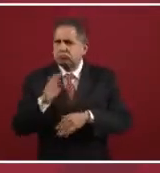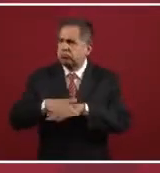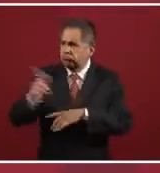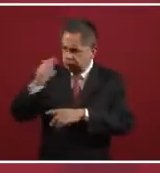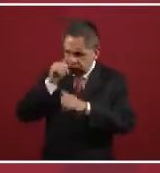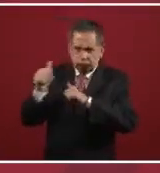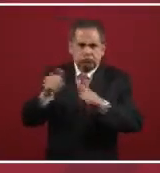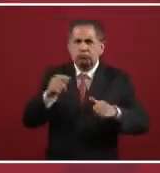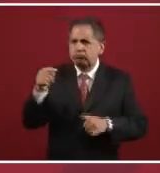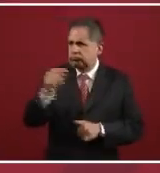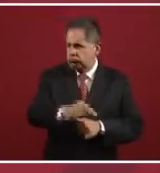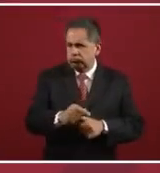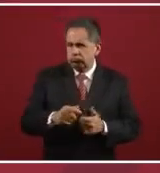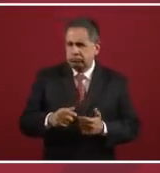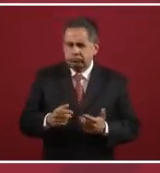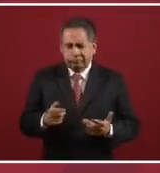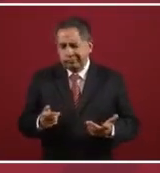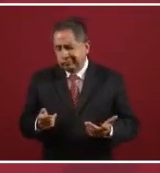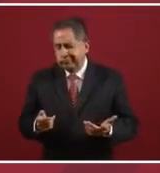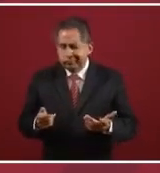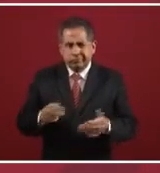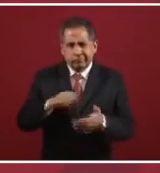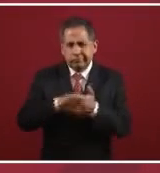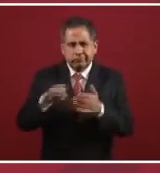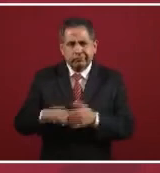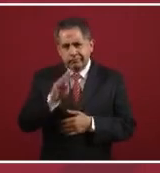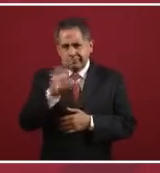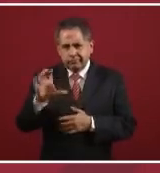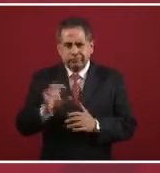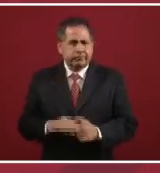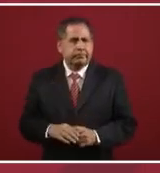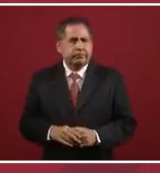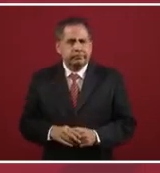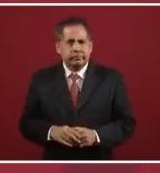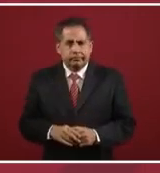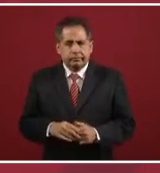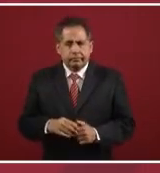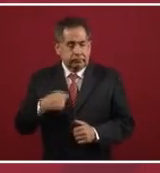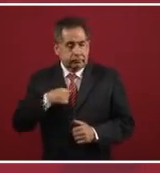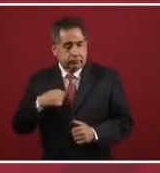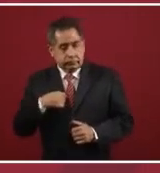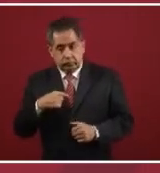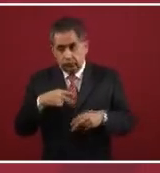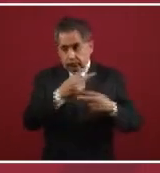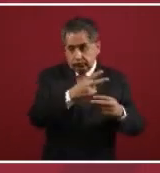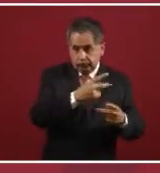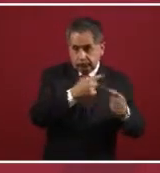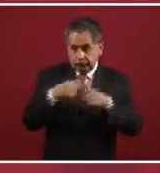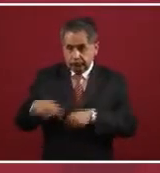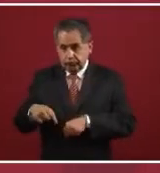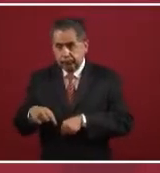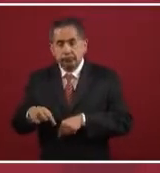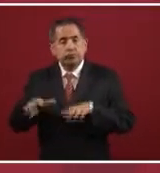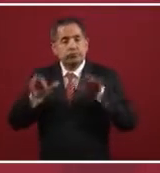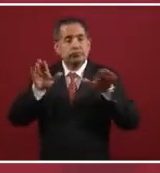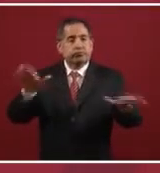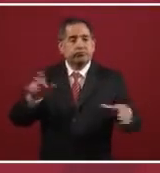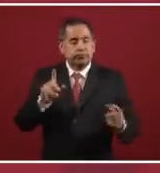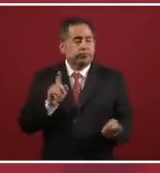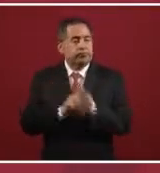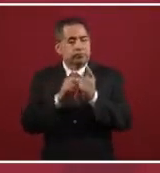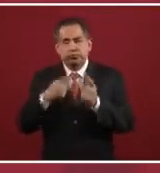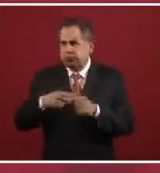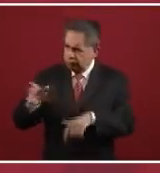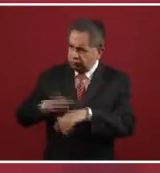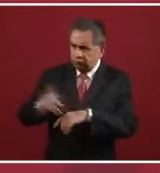¿no?, en este caso lo de Baja California. Ahora que regresé de allá, en el aeropuerto me encontré una